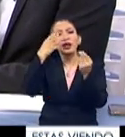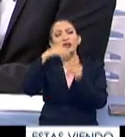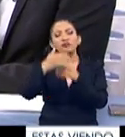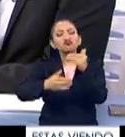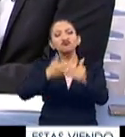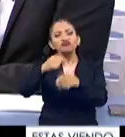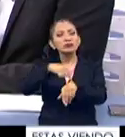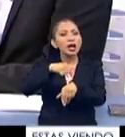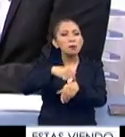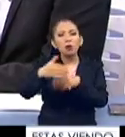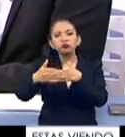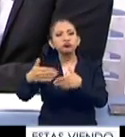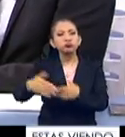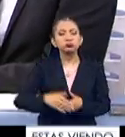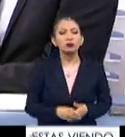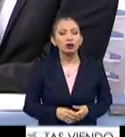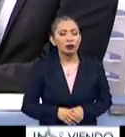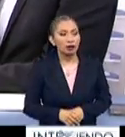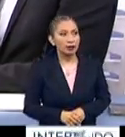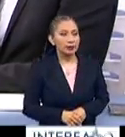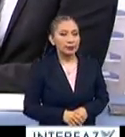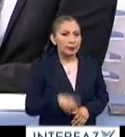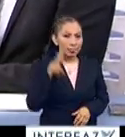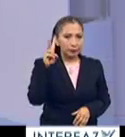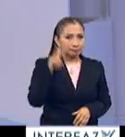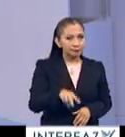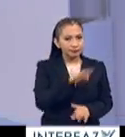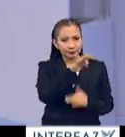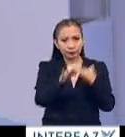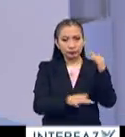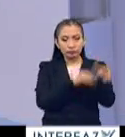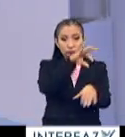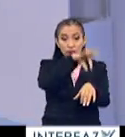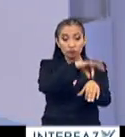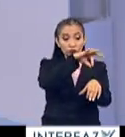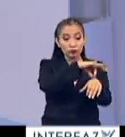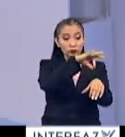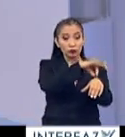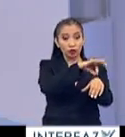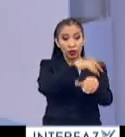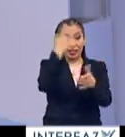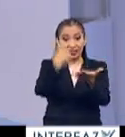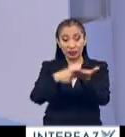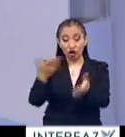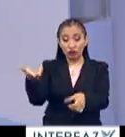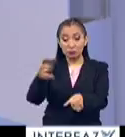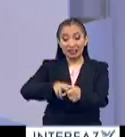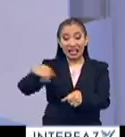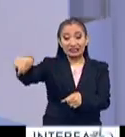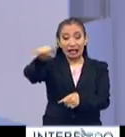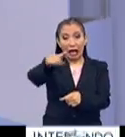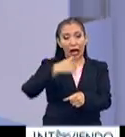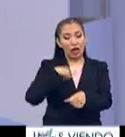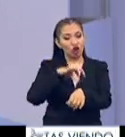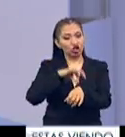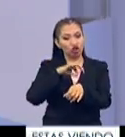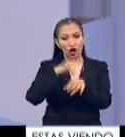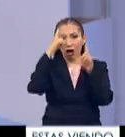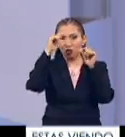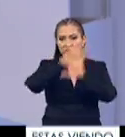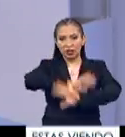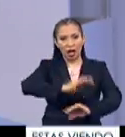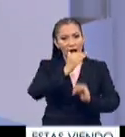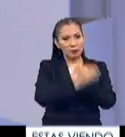aprendizaje, sus tiempos que están ahí? Bueno, realmente todos los médicos que tenemos en el hospital ya son médicos graduados, ya